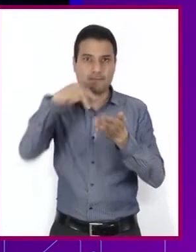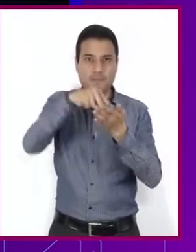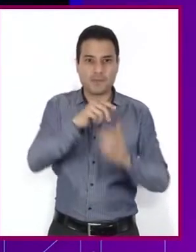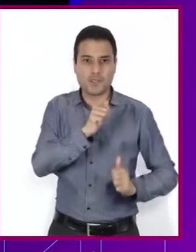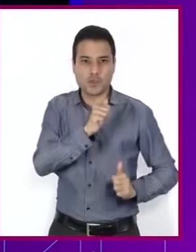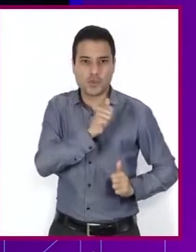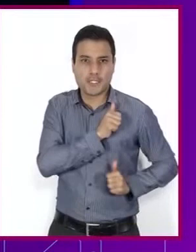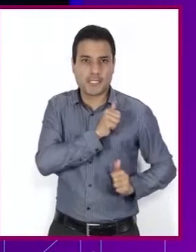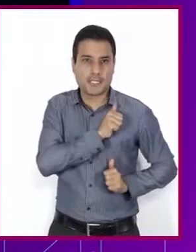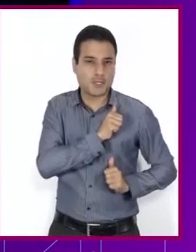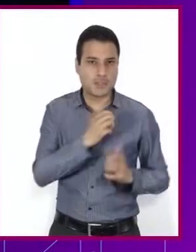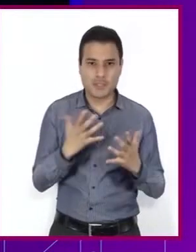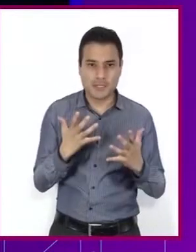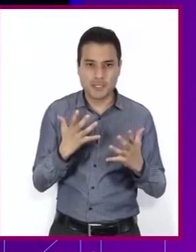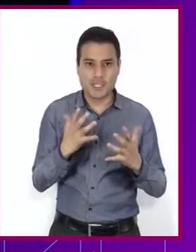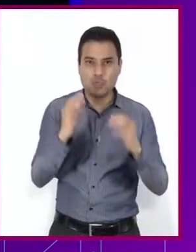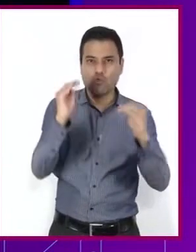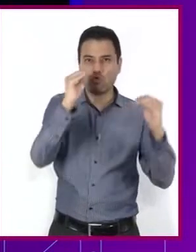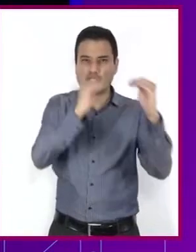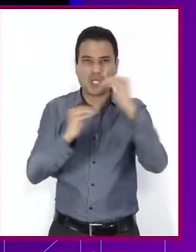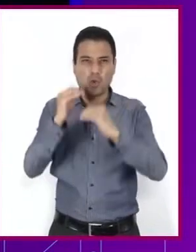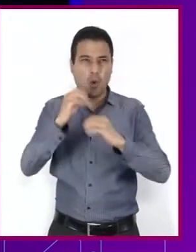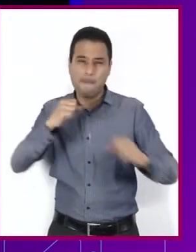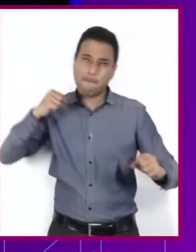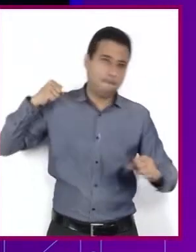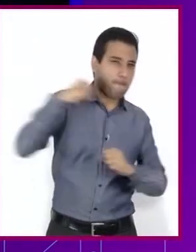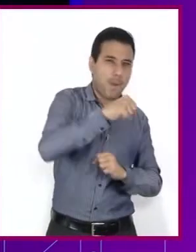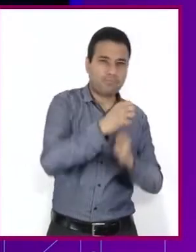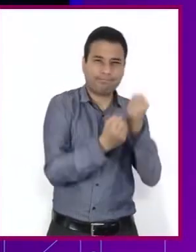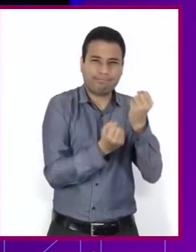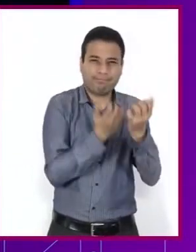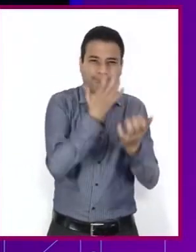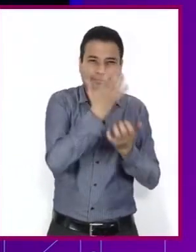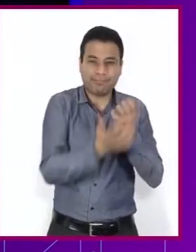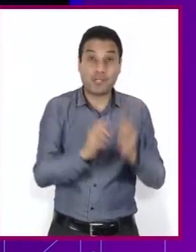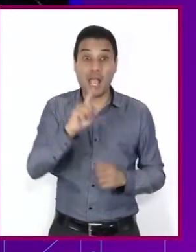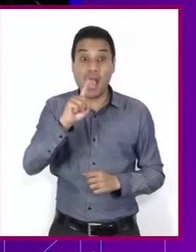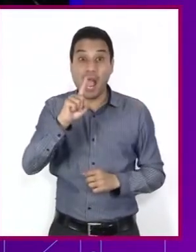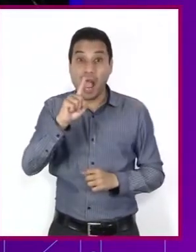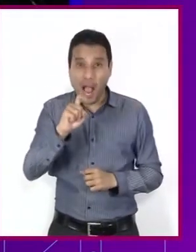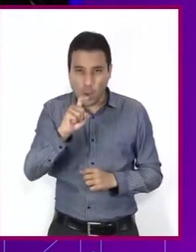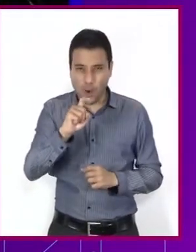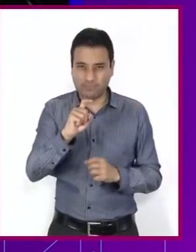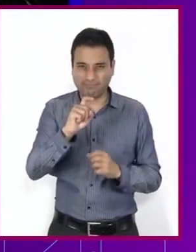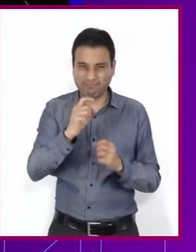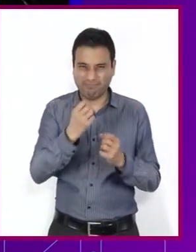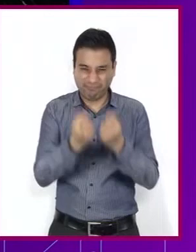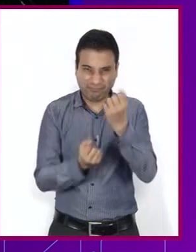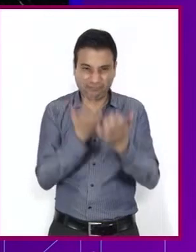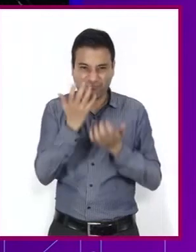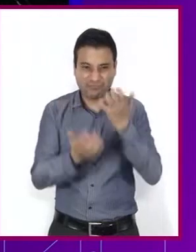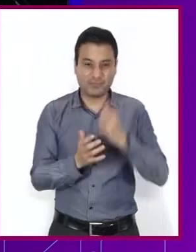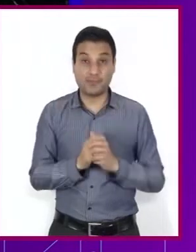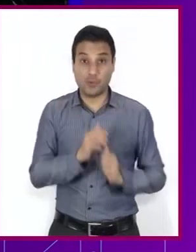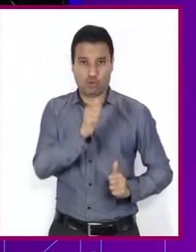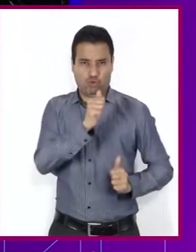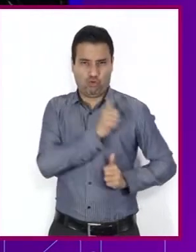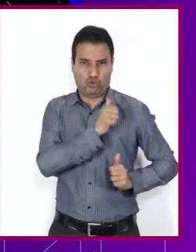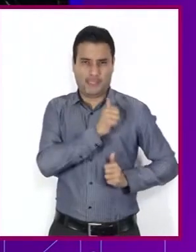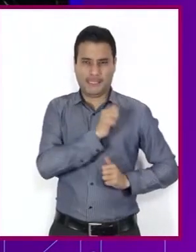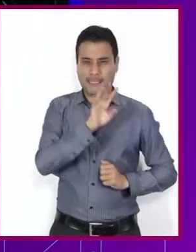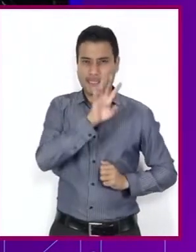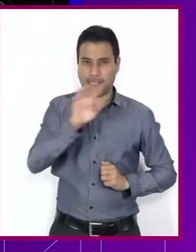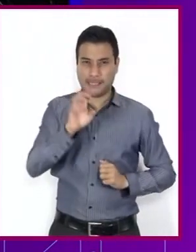reventó y derrumbó el cerro e hirvió el agua. los innumerables Mimixcoa